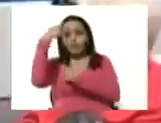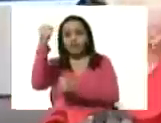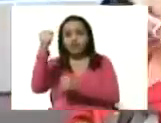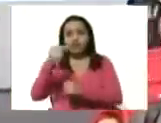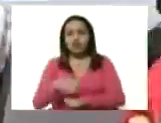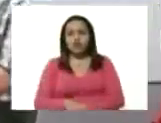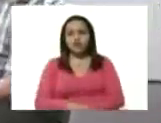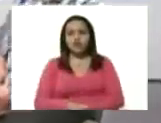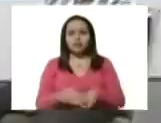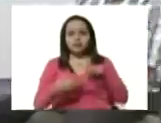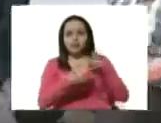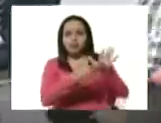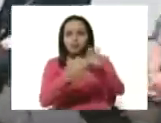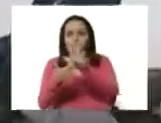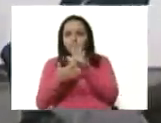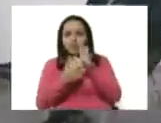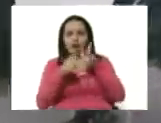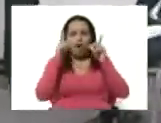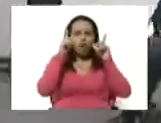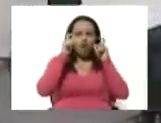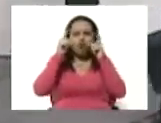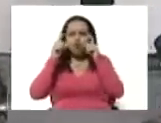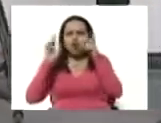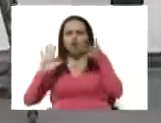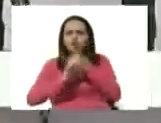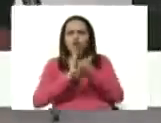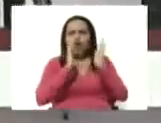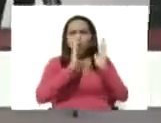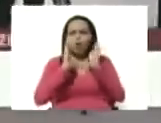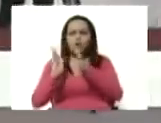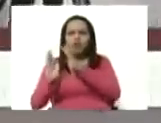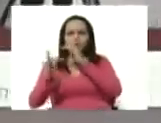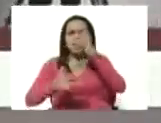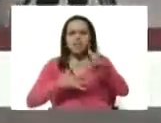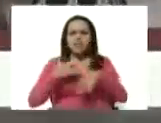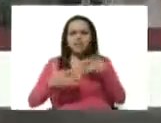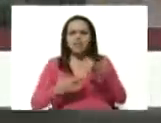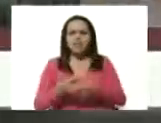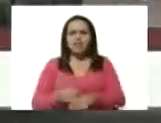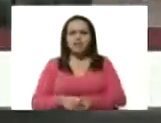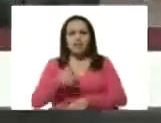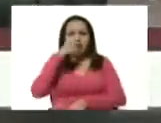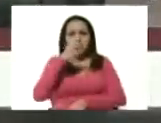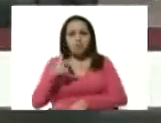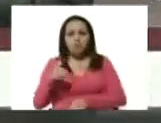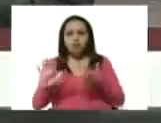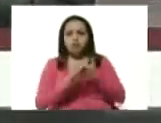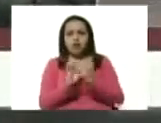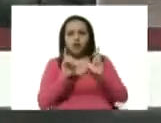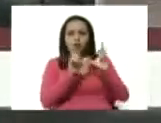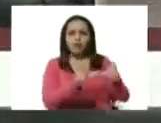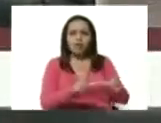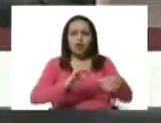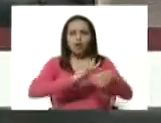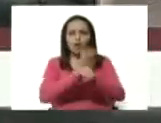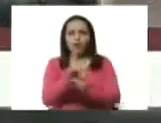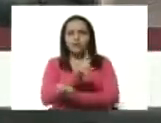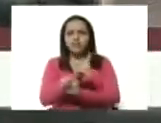su cobertura gráfica de la organización y reacción urbana ante la cuarentena por el